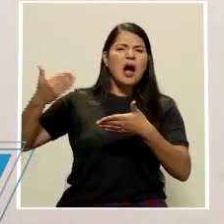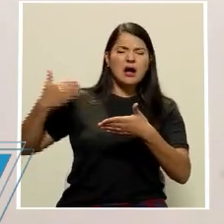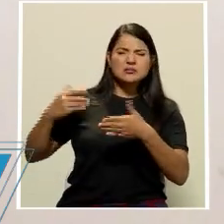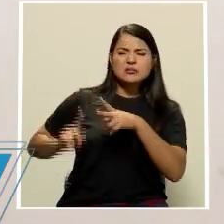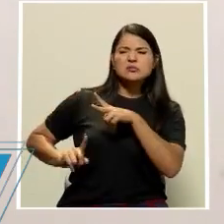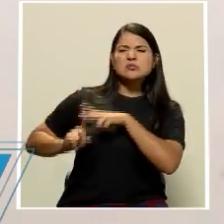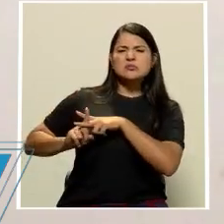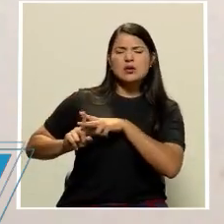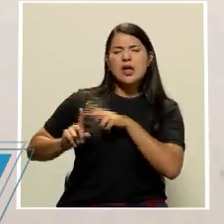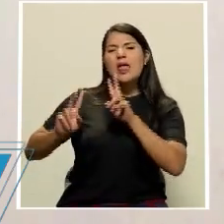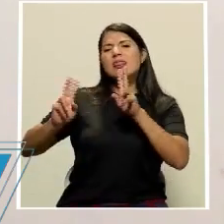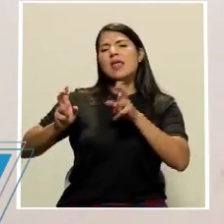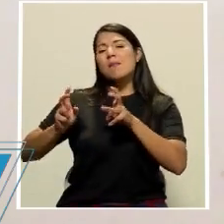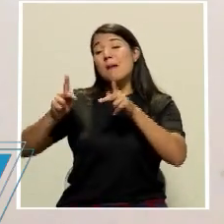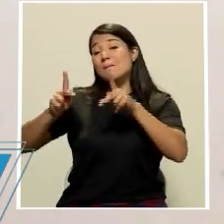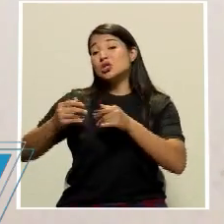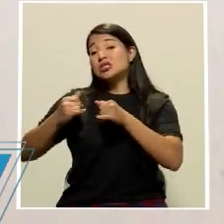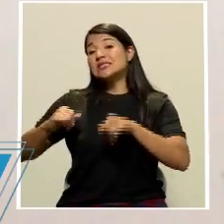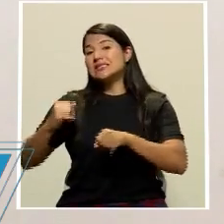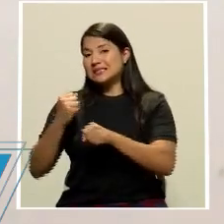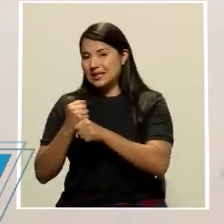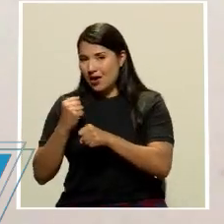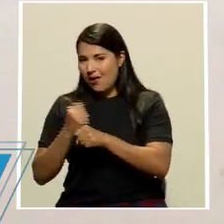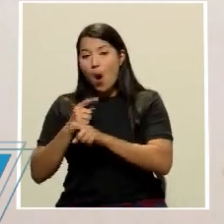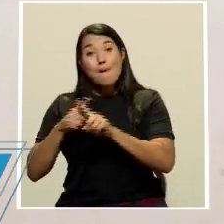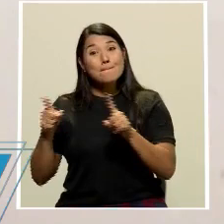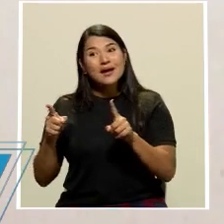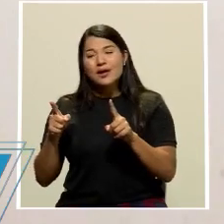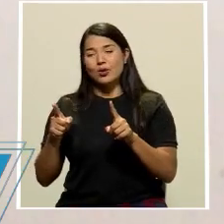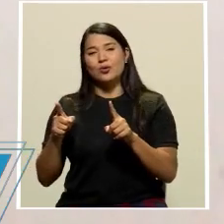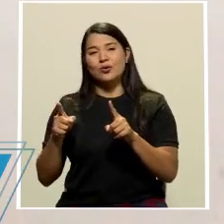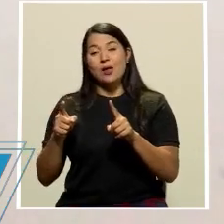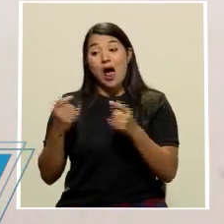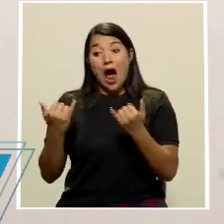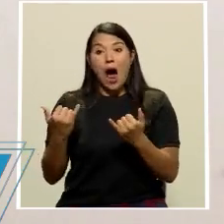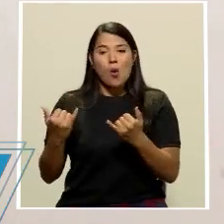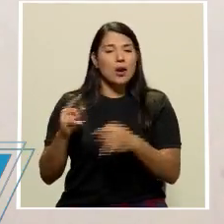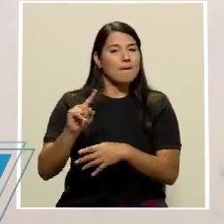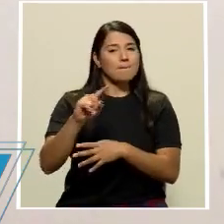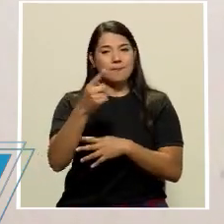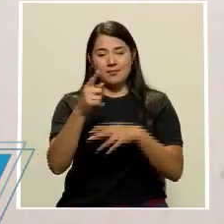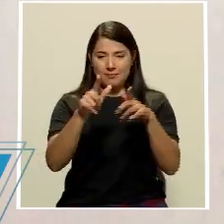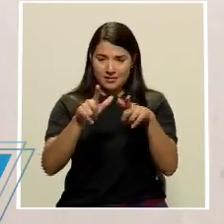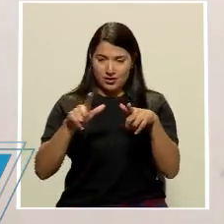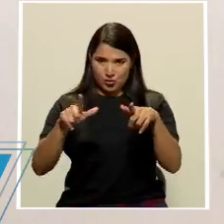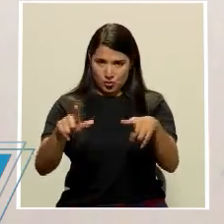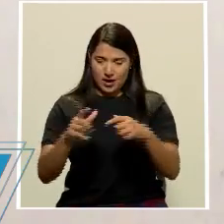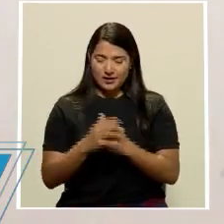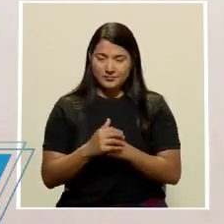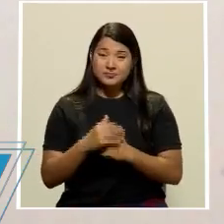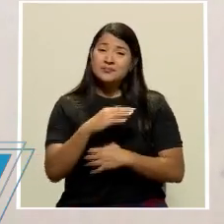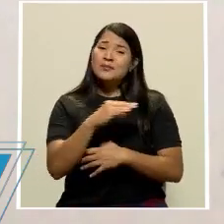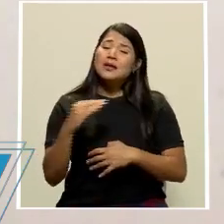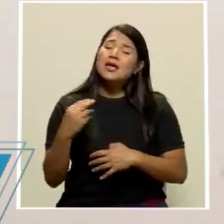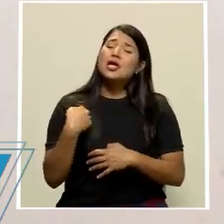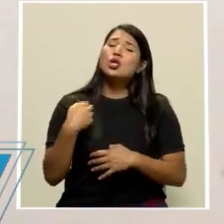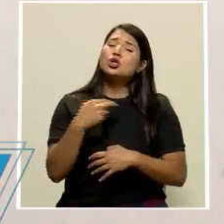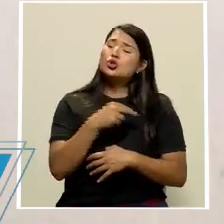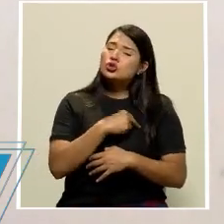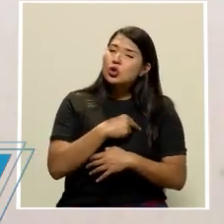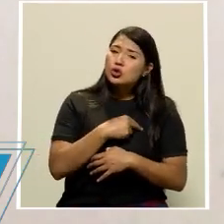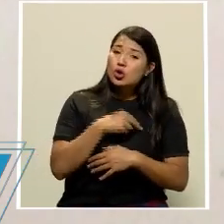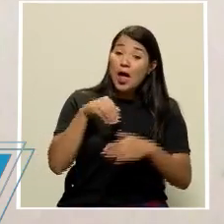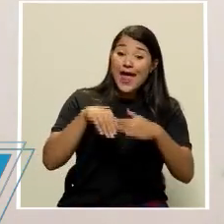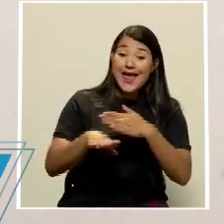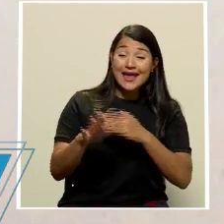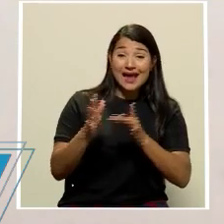histórica la encuesta. Y luego tratamos de ir un poco más allá de lo que habíamos preguntado en abril, cuando